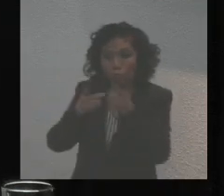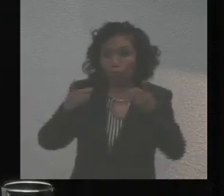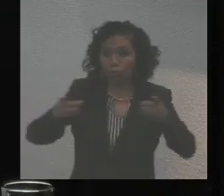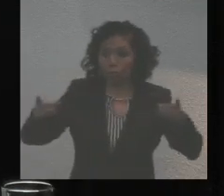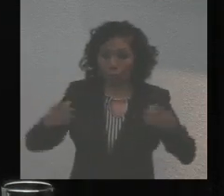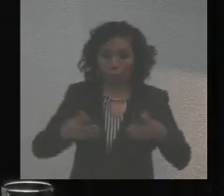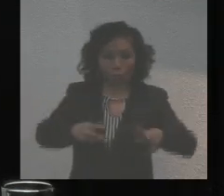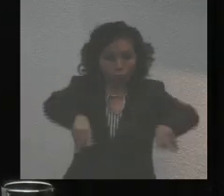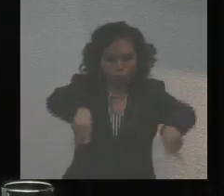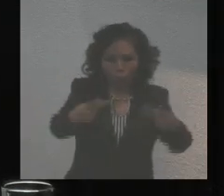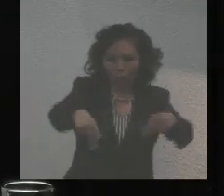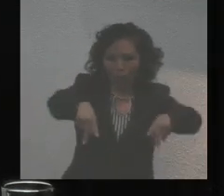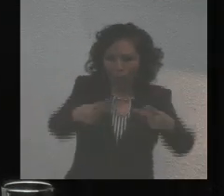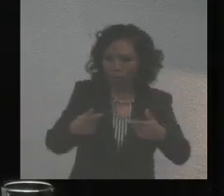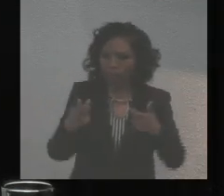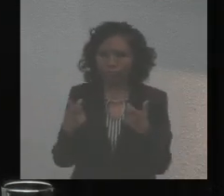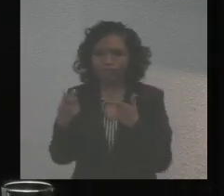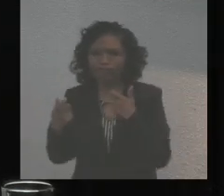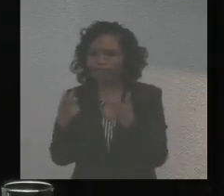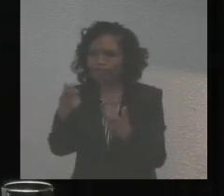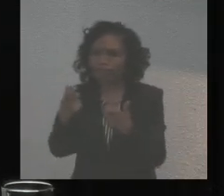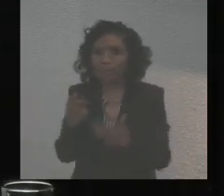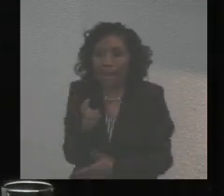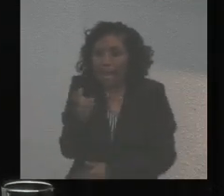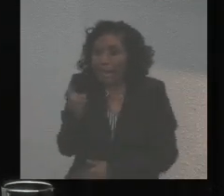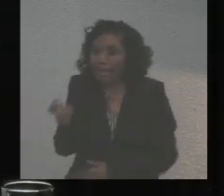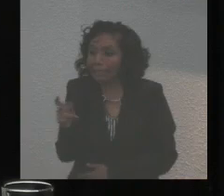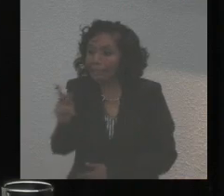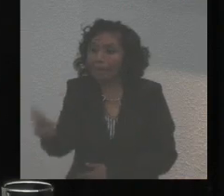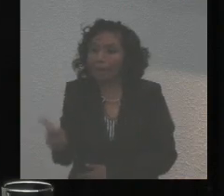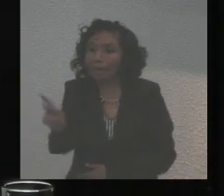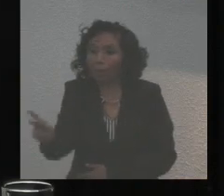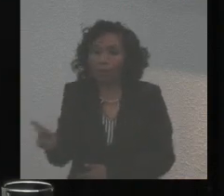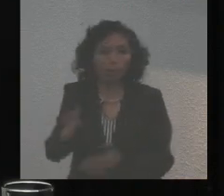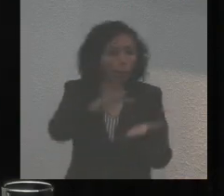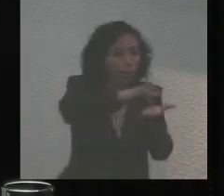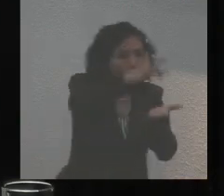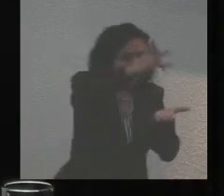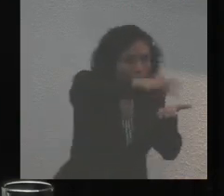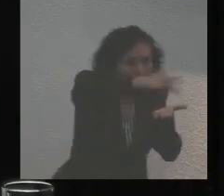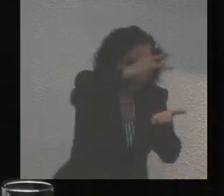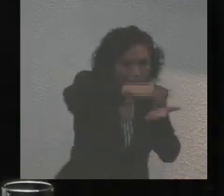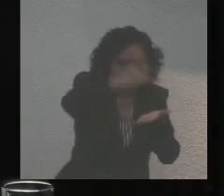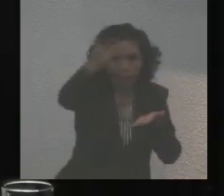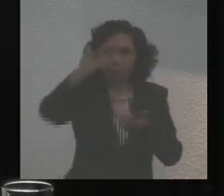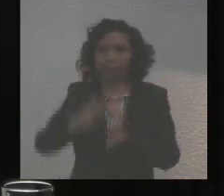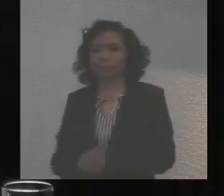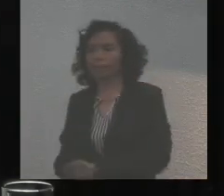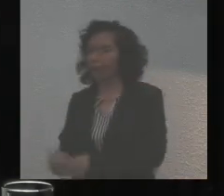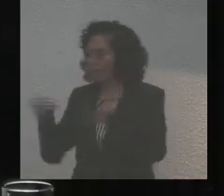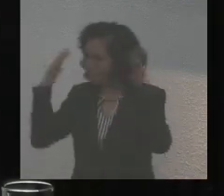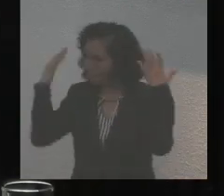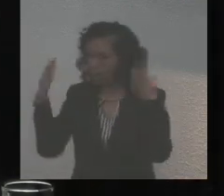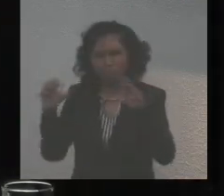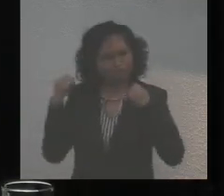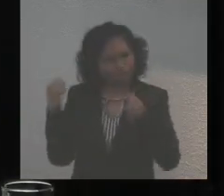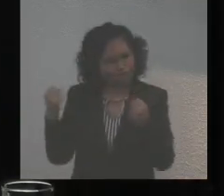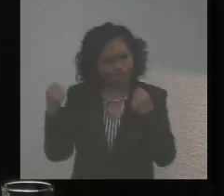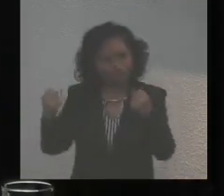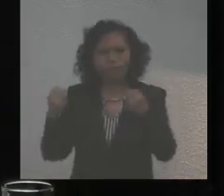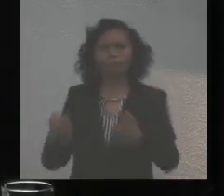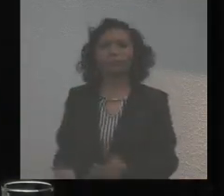comercial sin intermediarios. Ese pueblo, sí, gracias don Gastón. ¡Bravo, sin intermediarios!